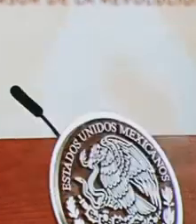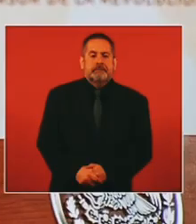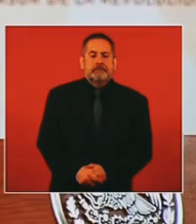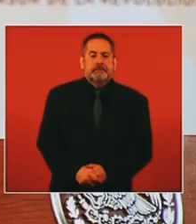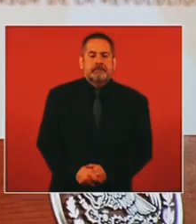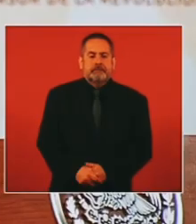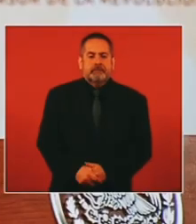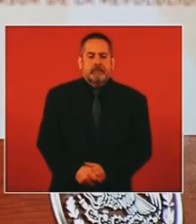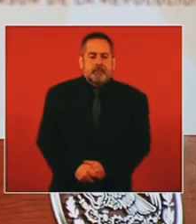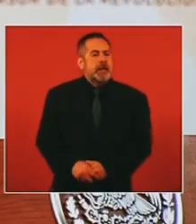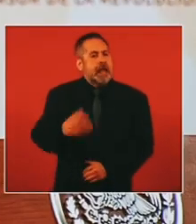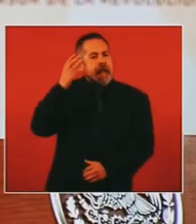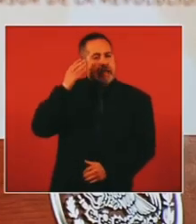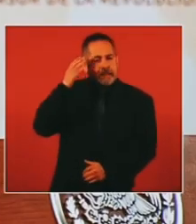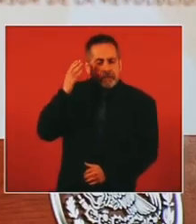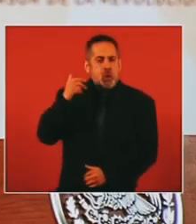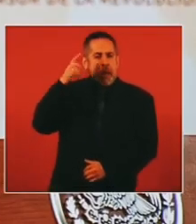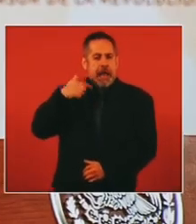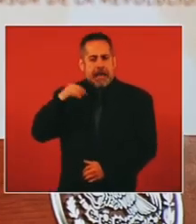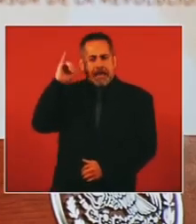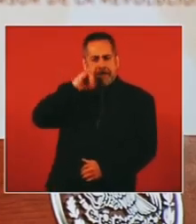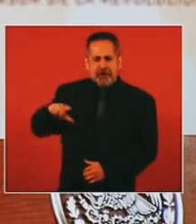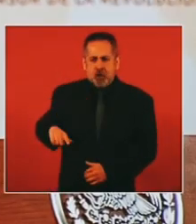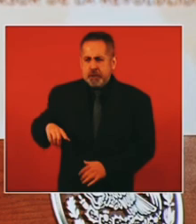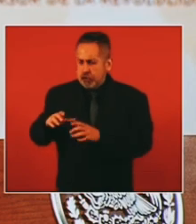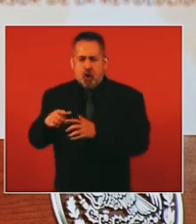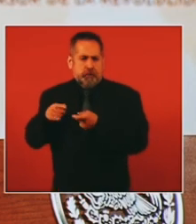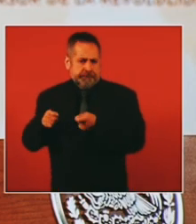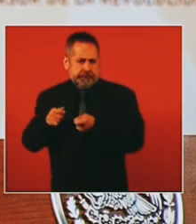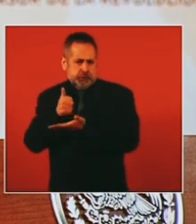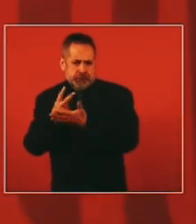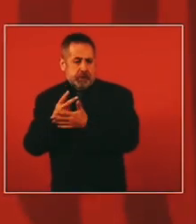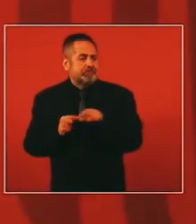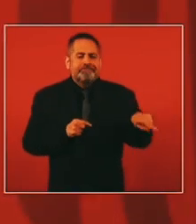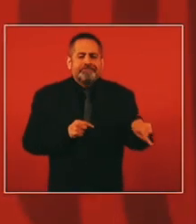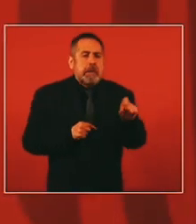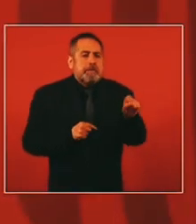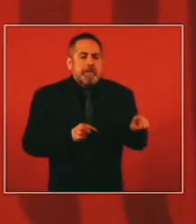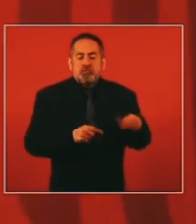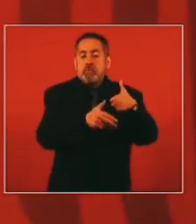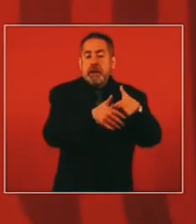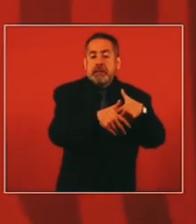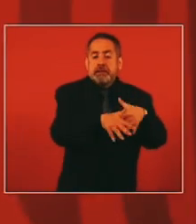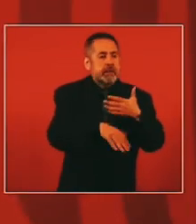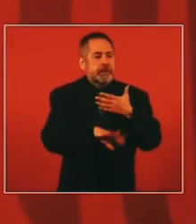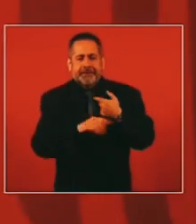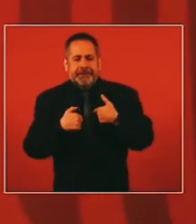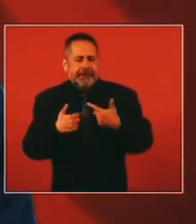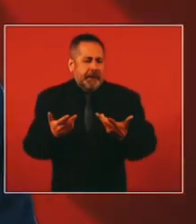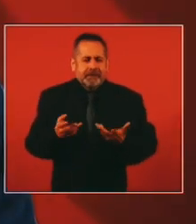cuando yo era jefe de gobierno en una marcha que organizaron también con ese propósito